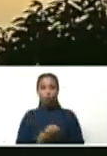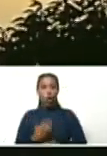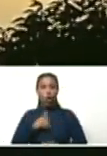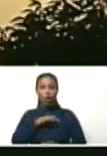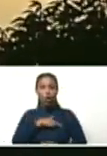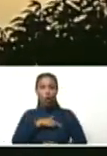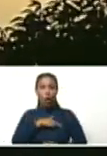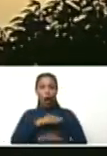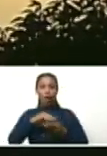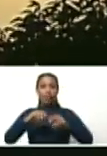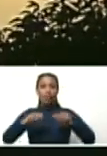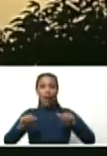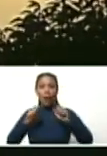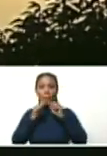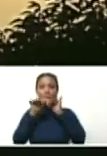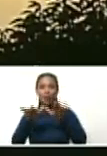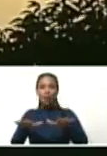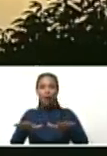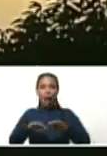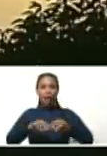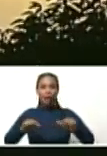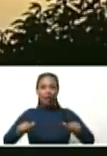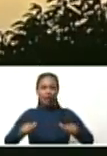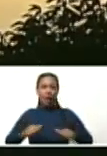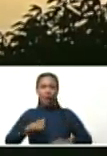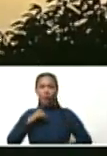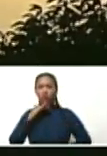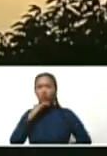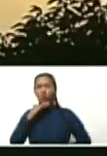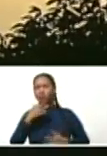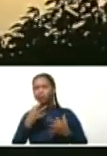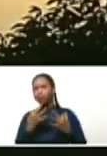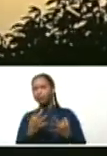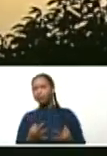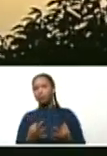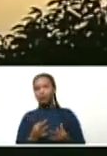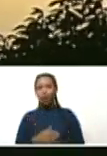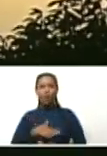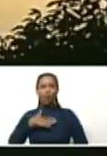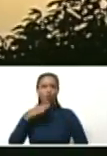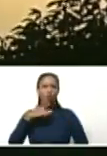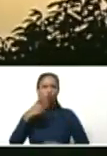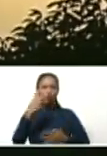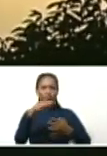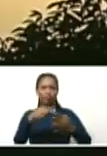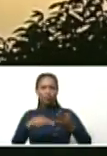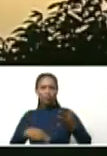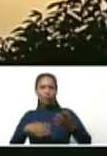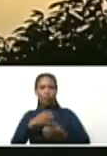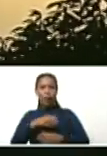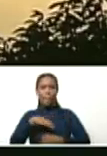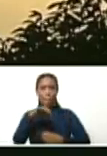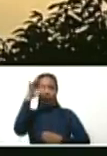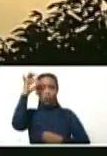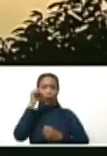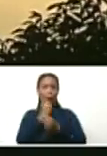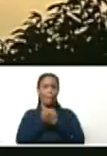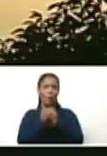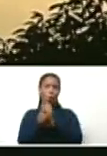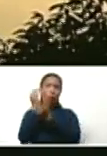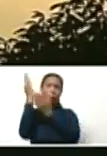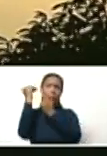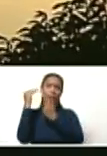tierra bendita. Somos la tierra llena de maravillas, de riquezas espirituales, de amor, de